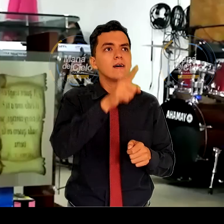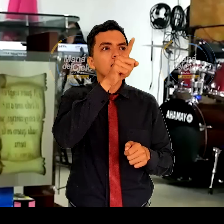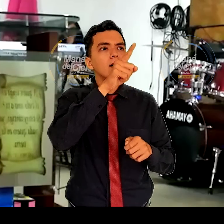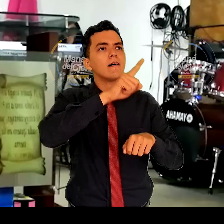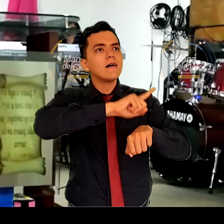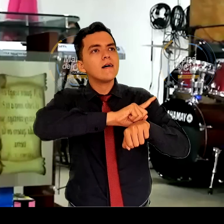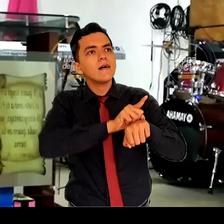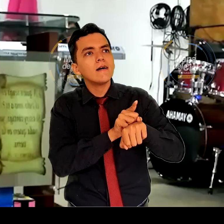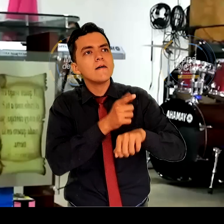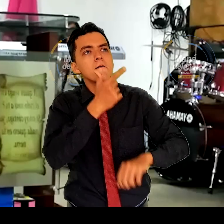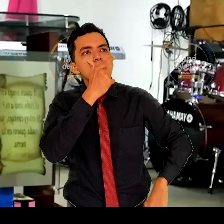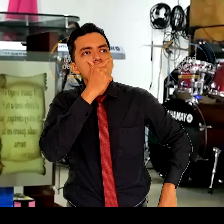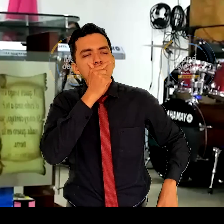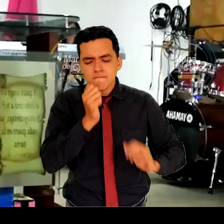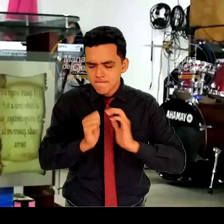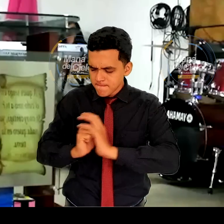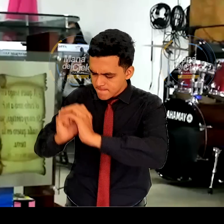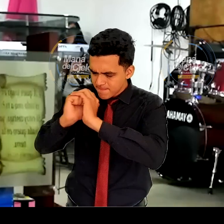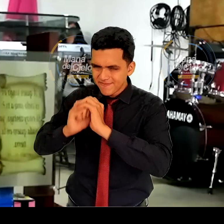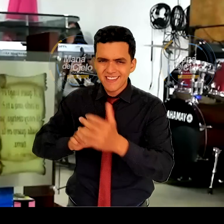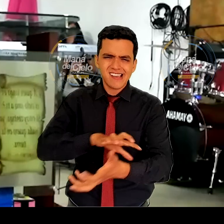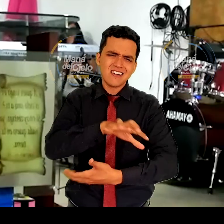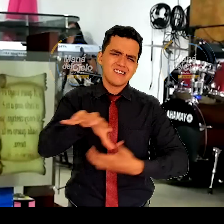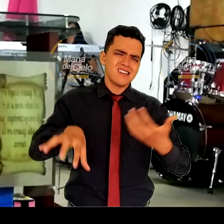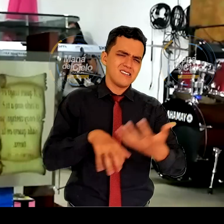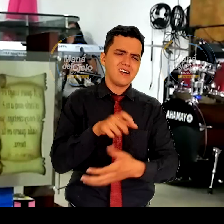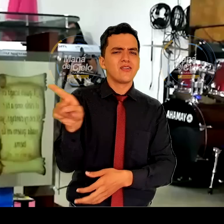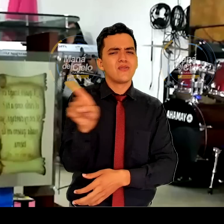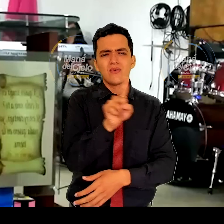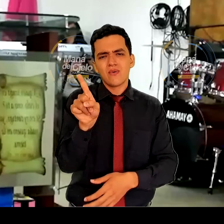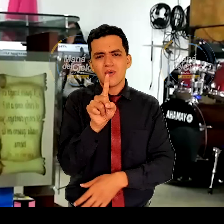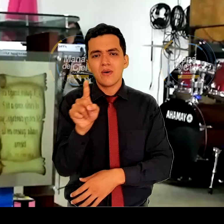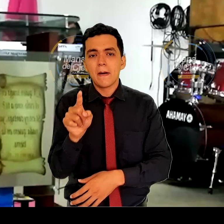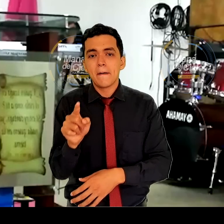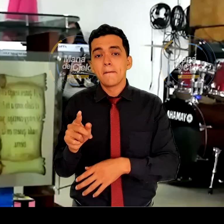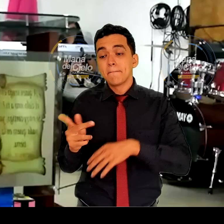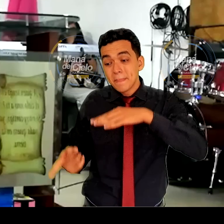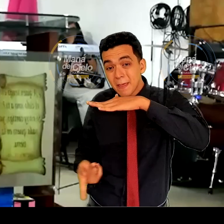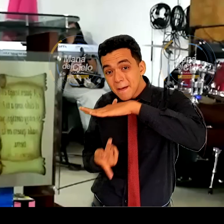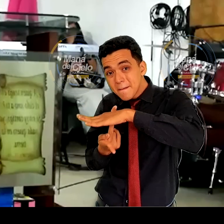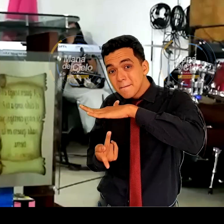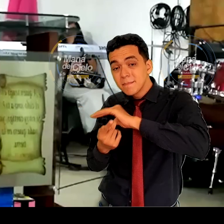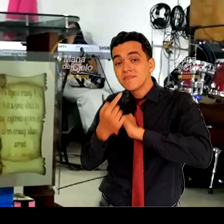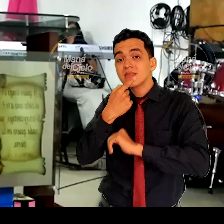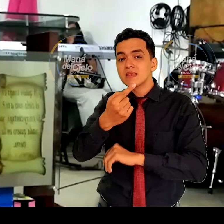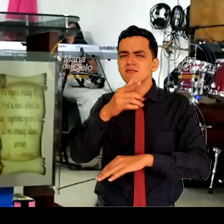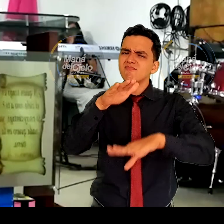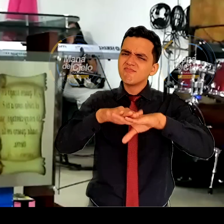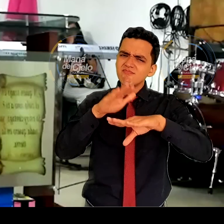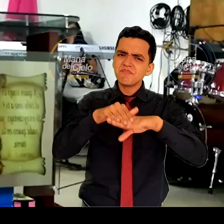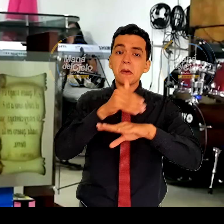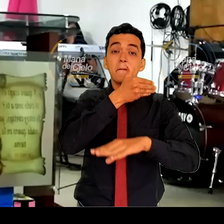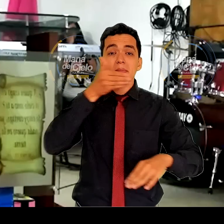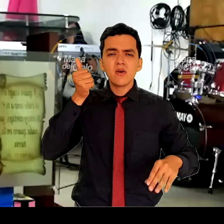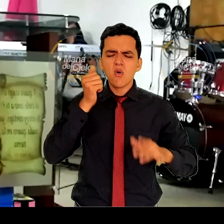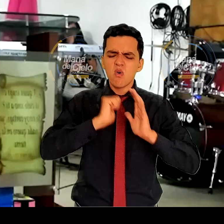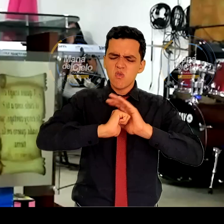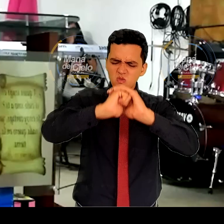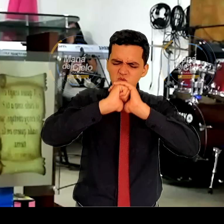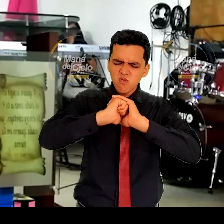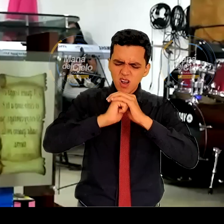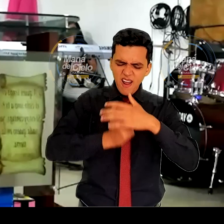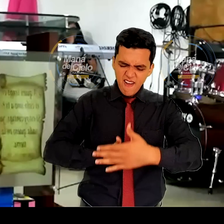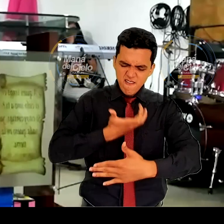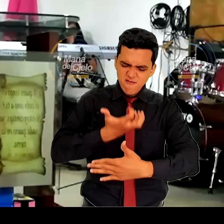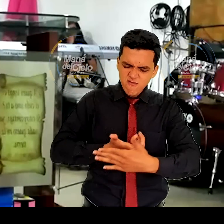Un desorden de oración. Ojalá que en esta noche, cuando Pablo dijo: cuando ores, ora en el Espíritu, está hablando de orar en el Espíritu,